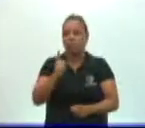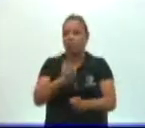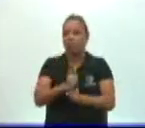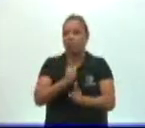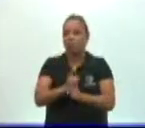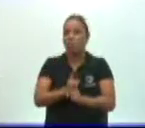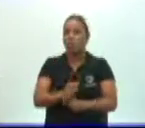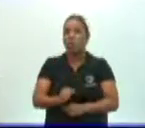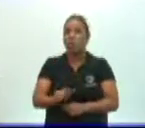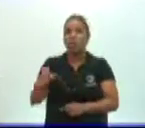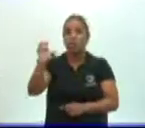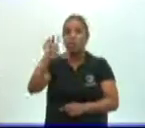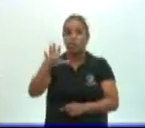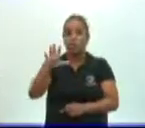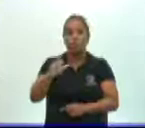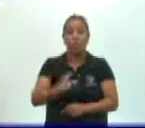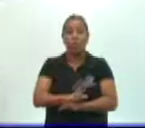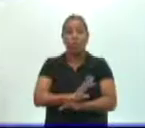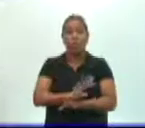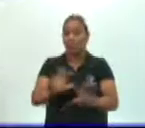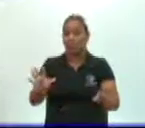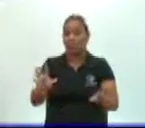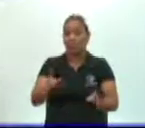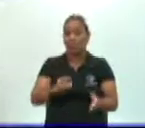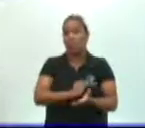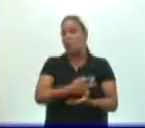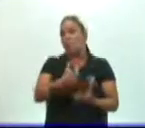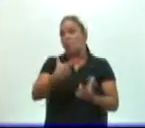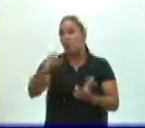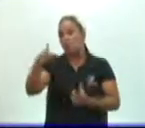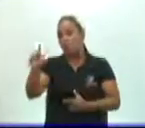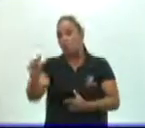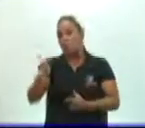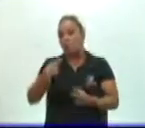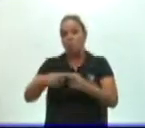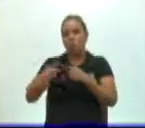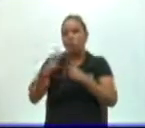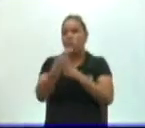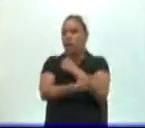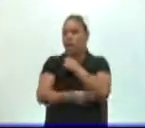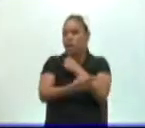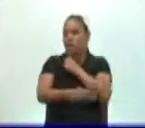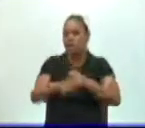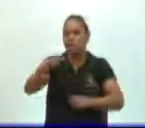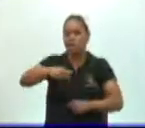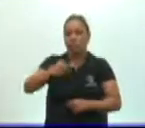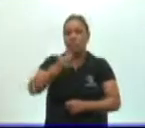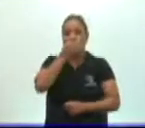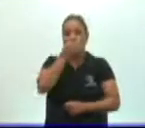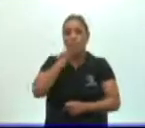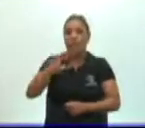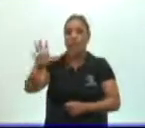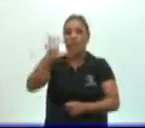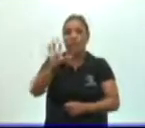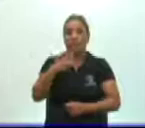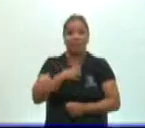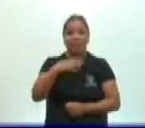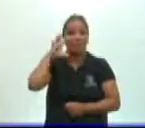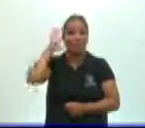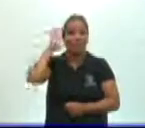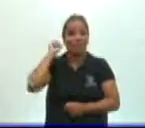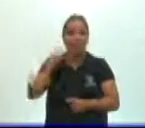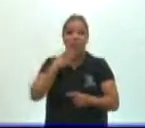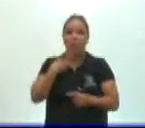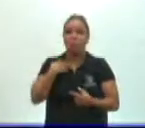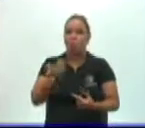quería cerrar esta idea, me encuentro en África. ¿Y por qué? Precisamente porque tenemos que entender cómo impactó la